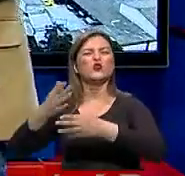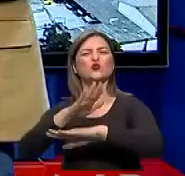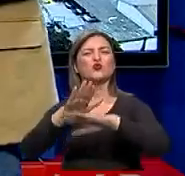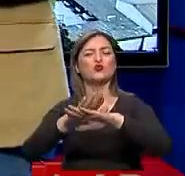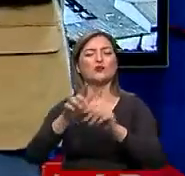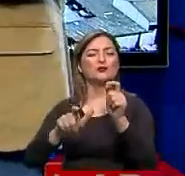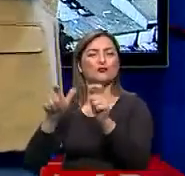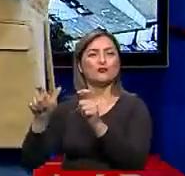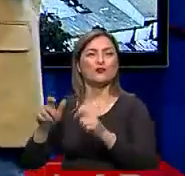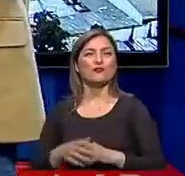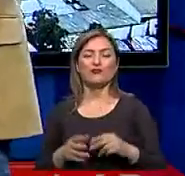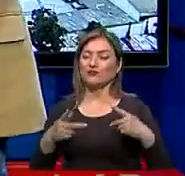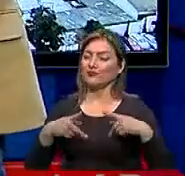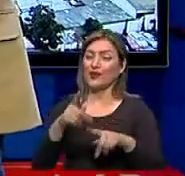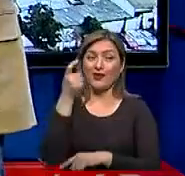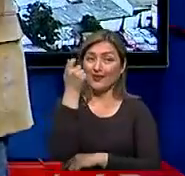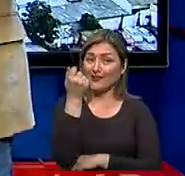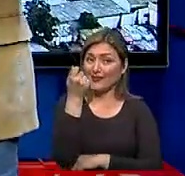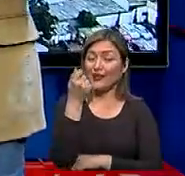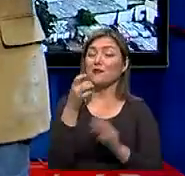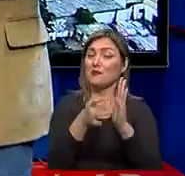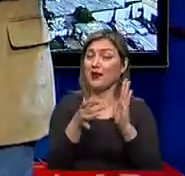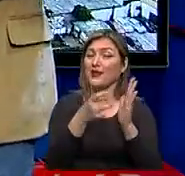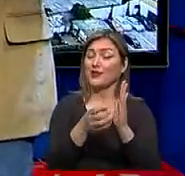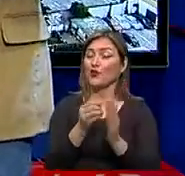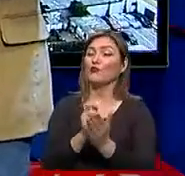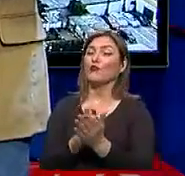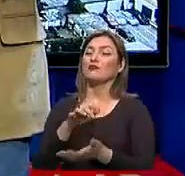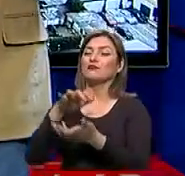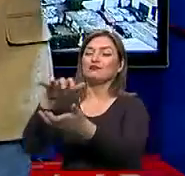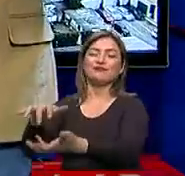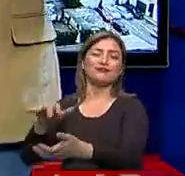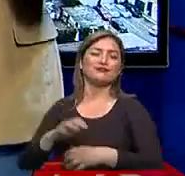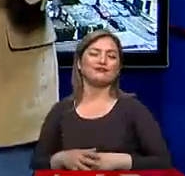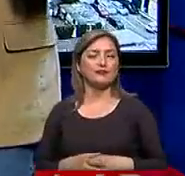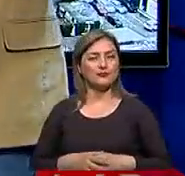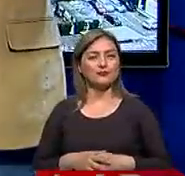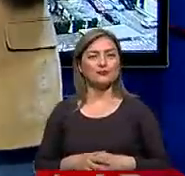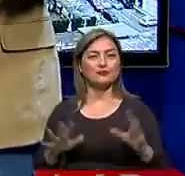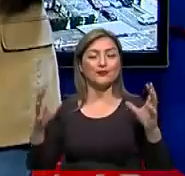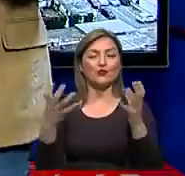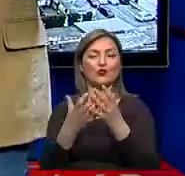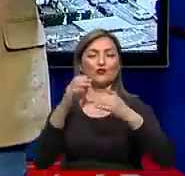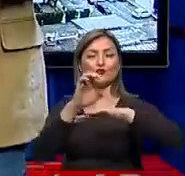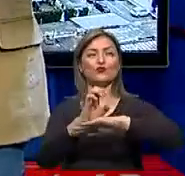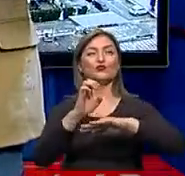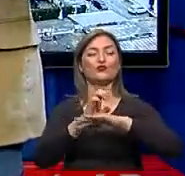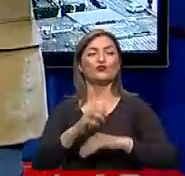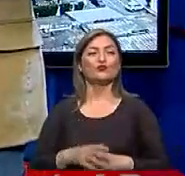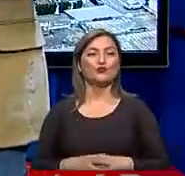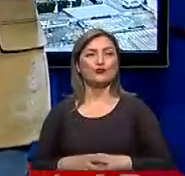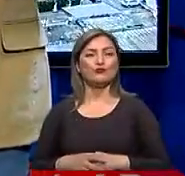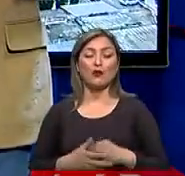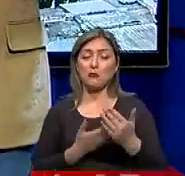a la ciudadanía, que te permite ganar un dinerito por el plástico que reciclas, pero en el mundo y aquí en el Ecuador hay muchas,